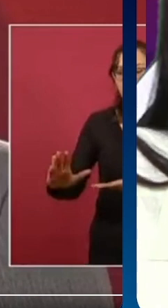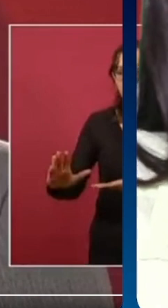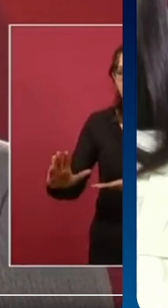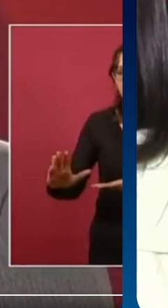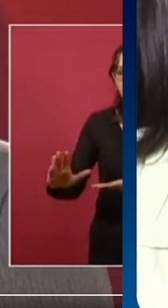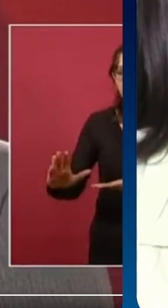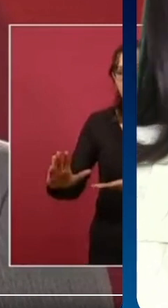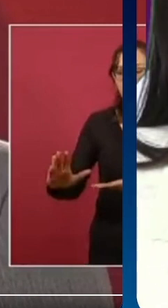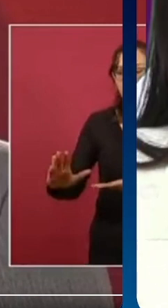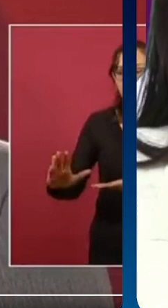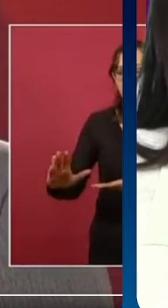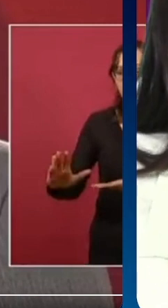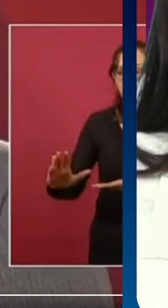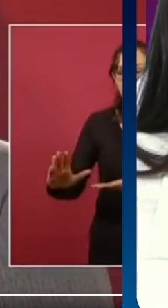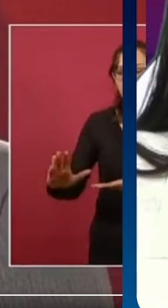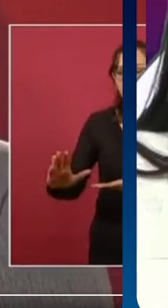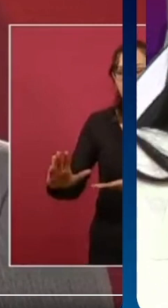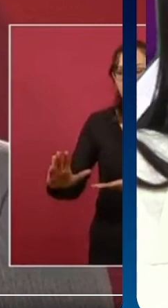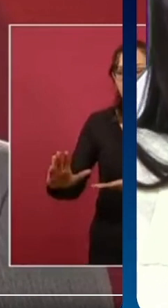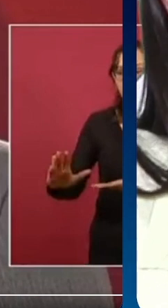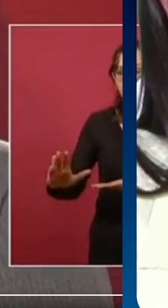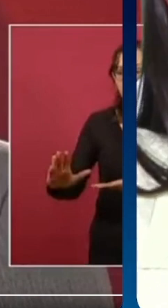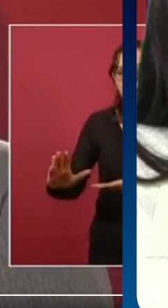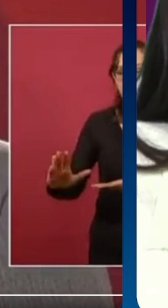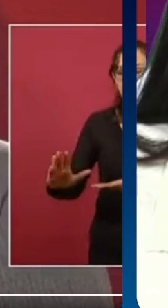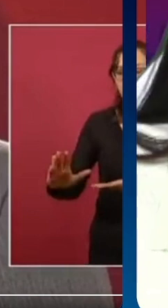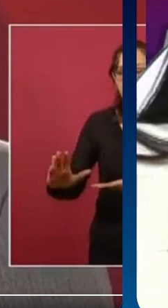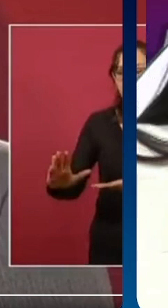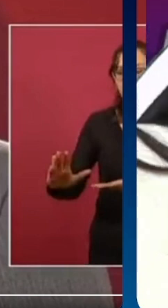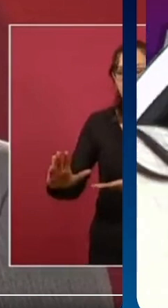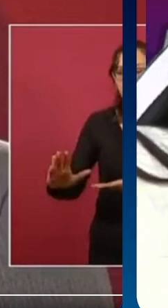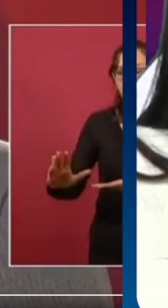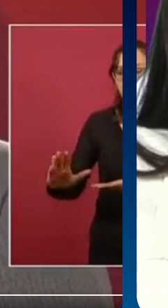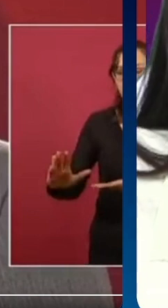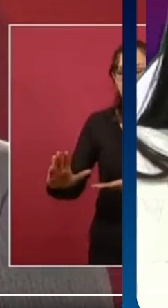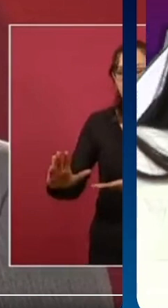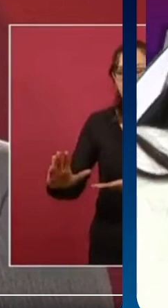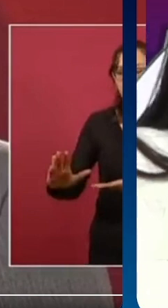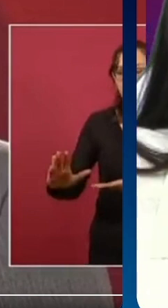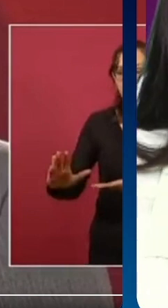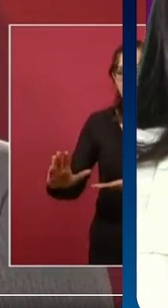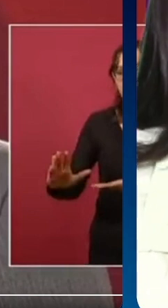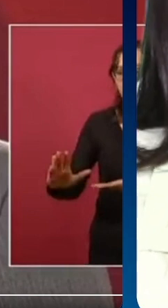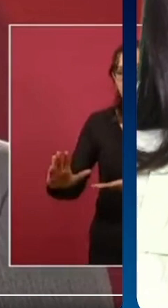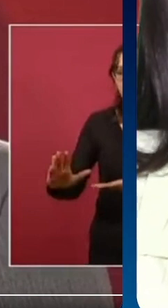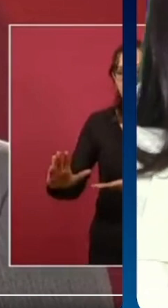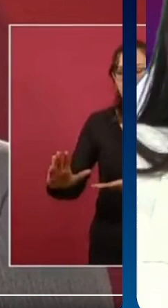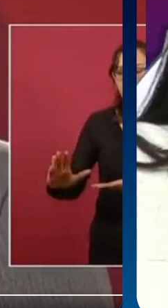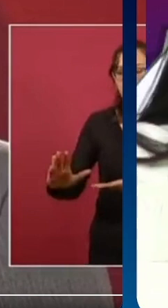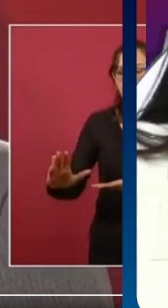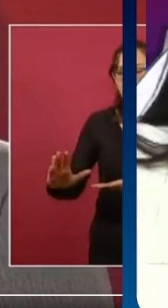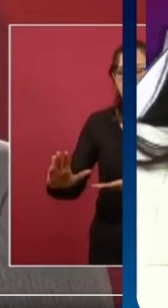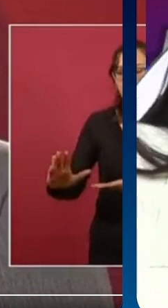que presume haber creado la ONU, el país de los derechos humanos, el país de la OEA que se preocupa porque realmente existan